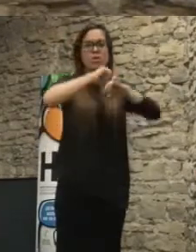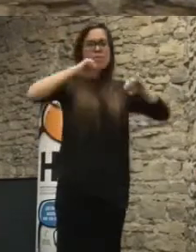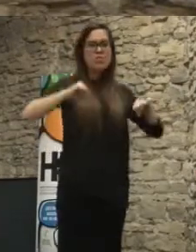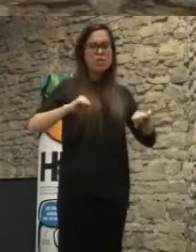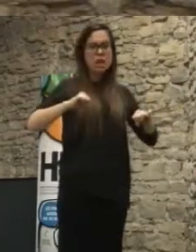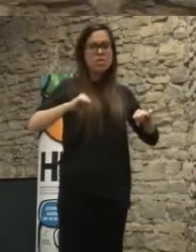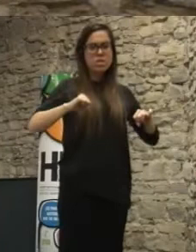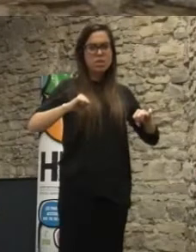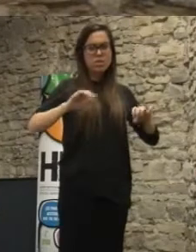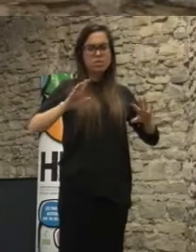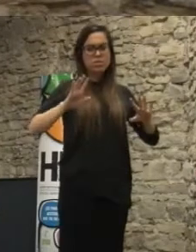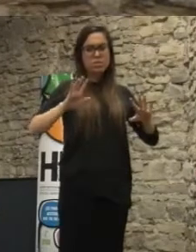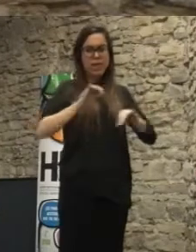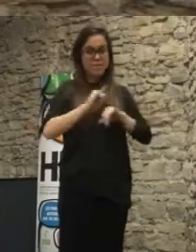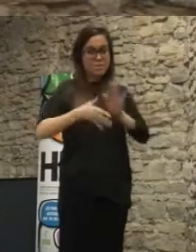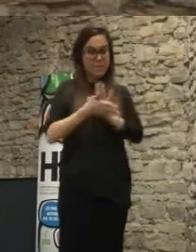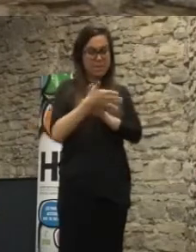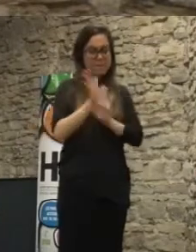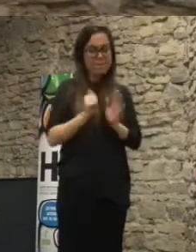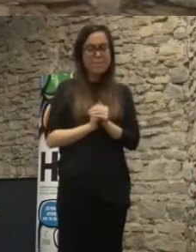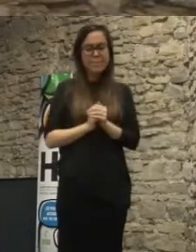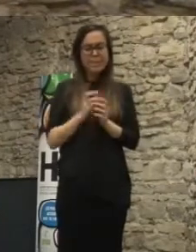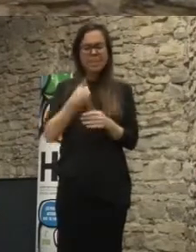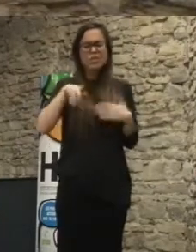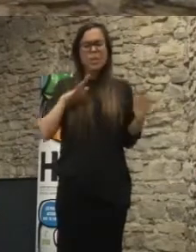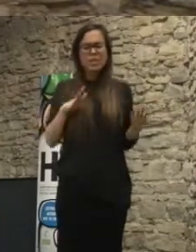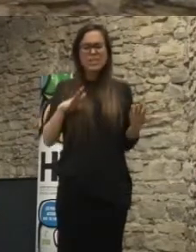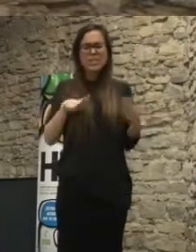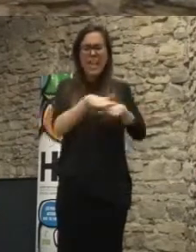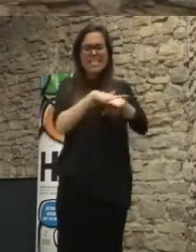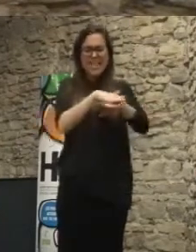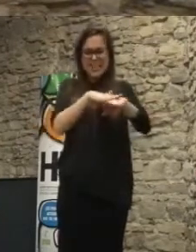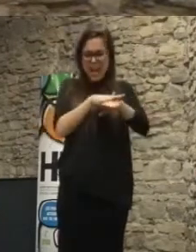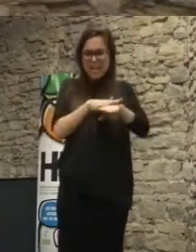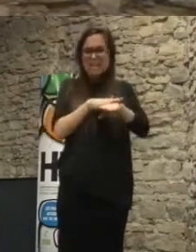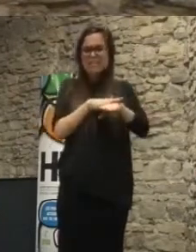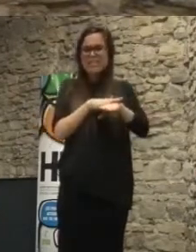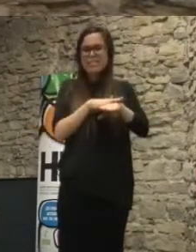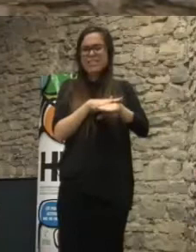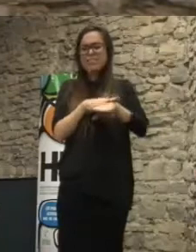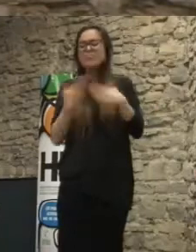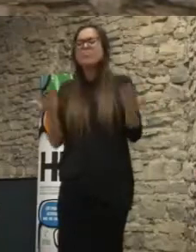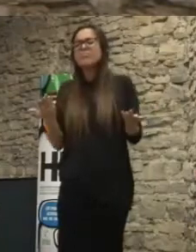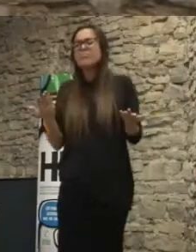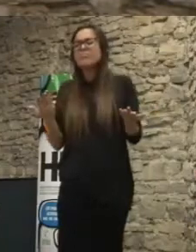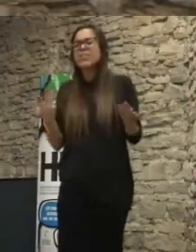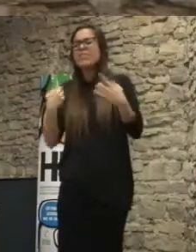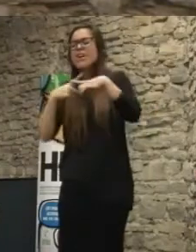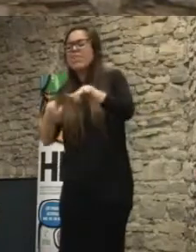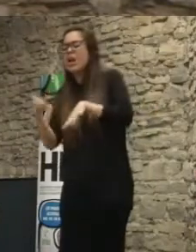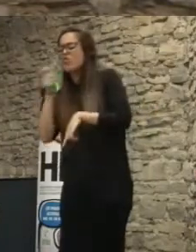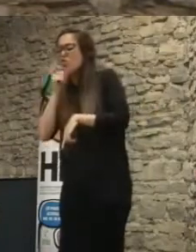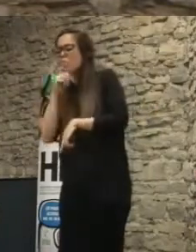¿Cómo diferenciamos lo esencial, digamos, de lo instrumental? Hay una corriente de fondo que comparte el